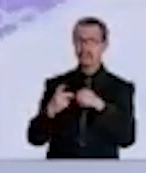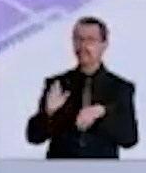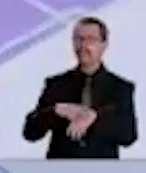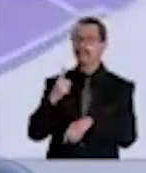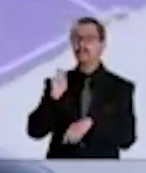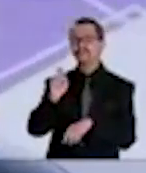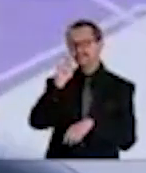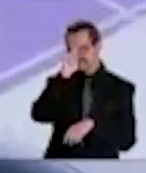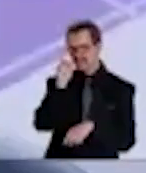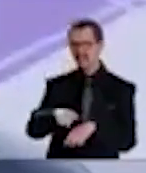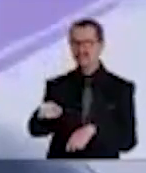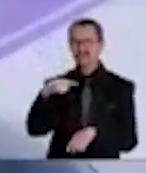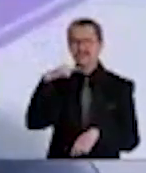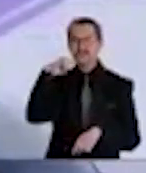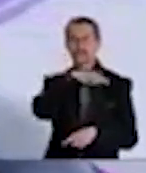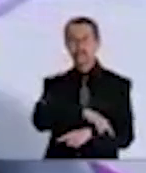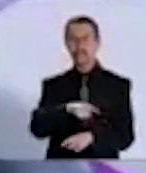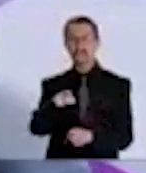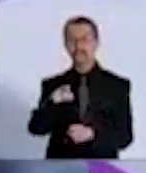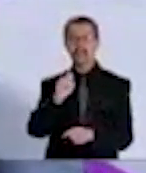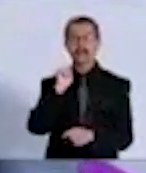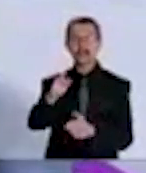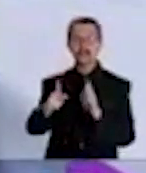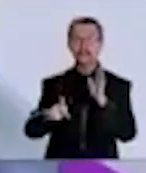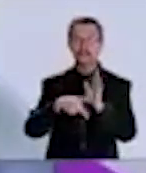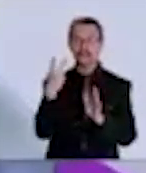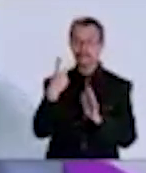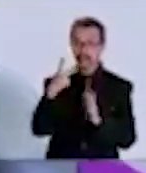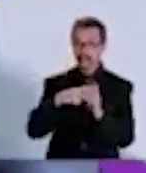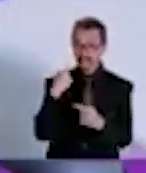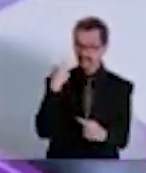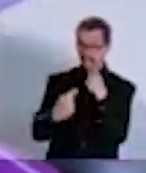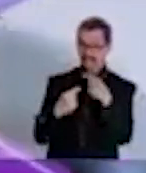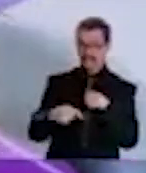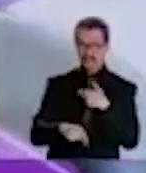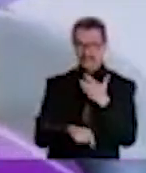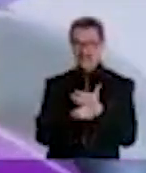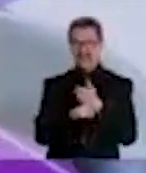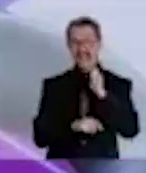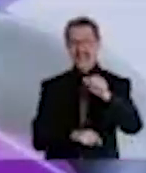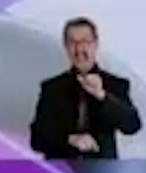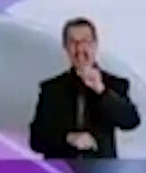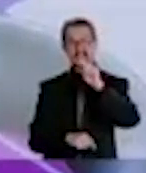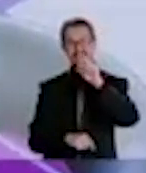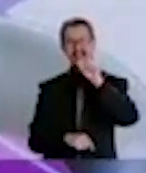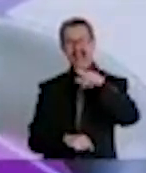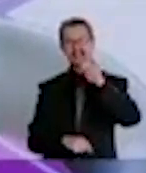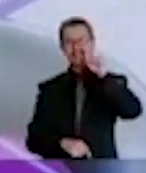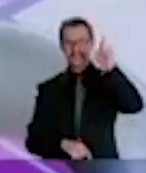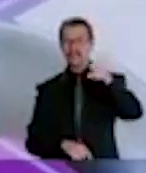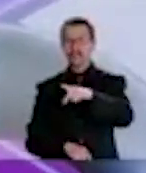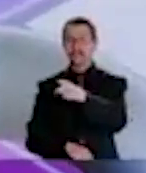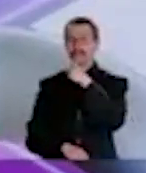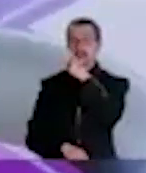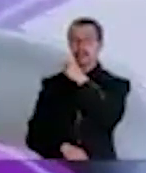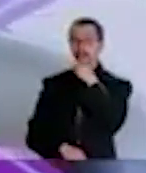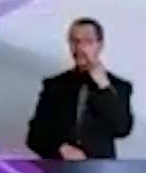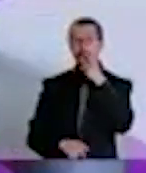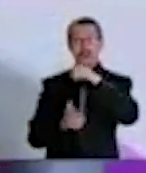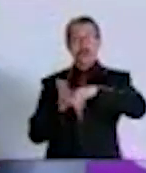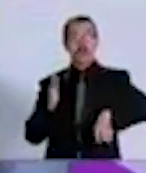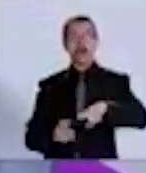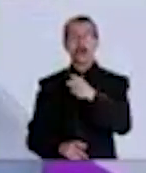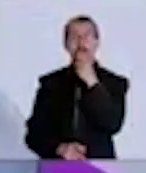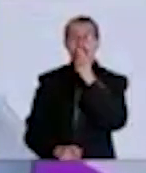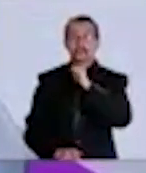atlanta lo que no dice de josé antonio meade es que él se fue a estudiar a eeuu pagado